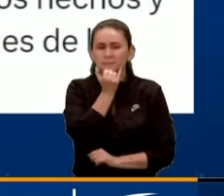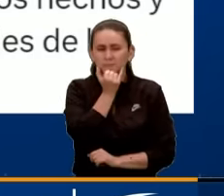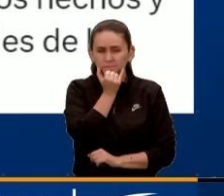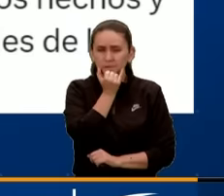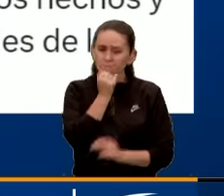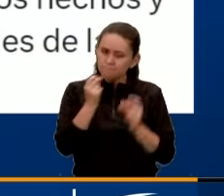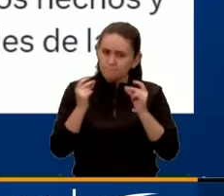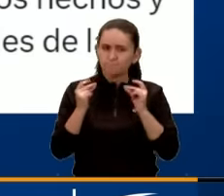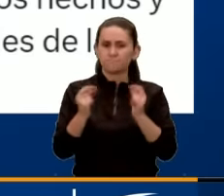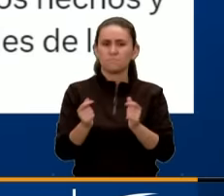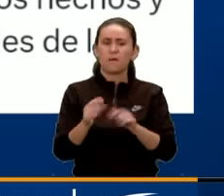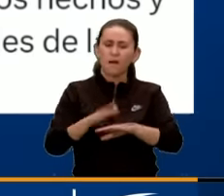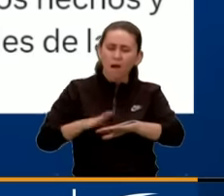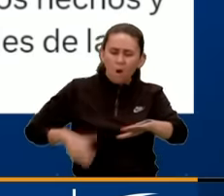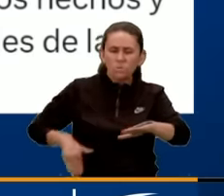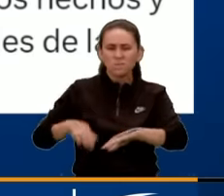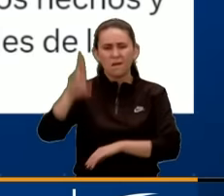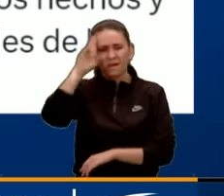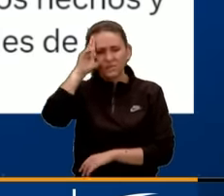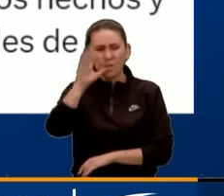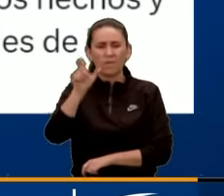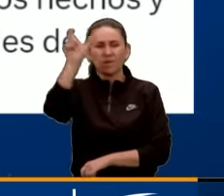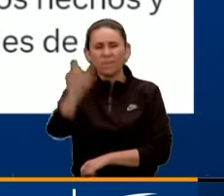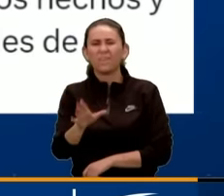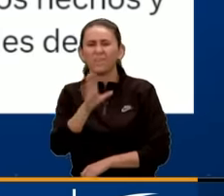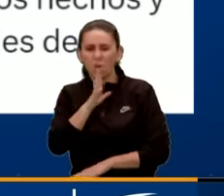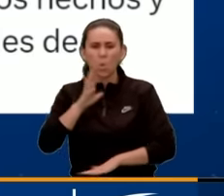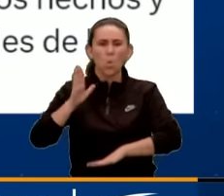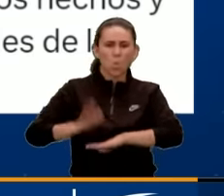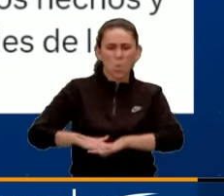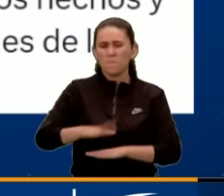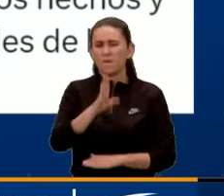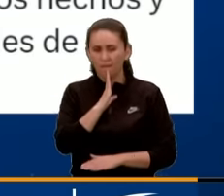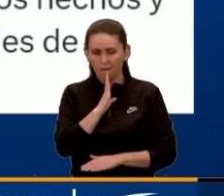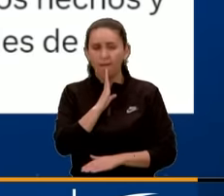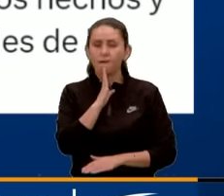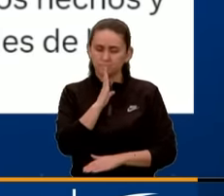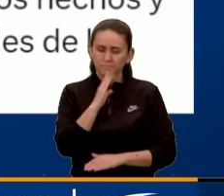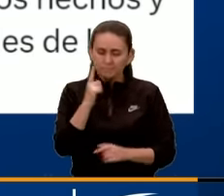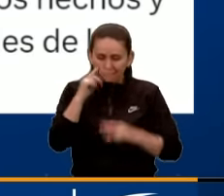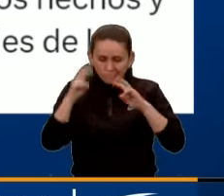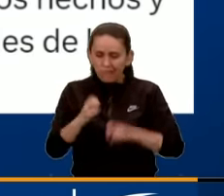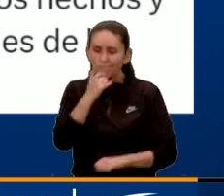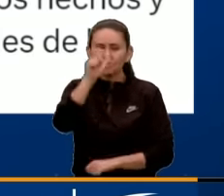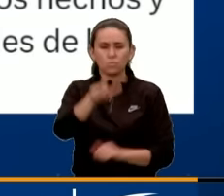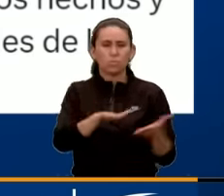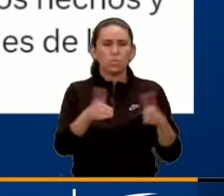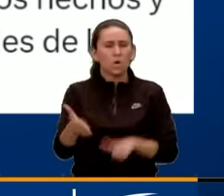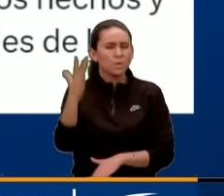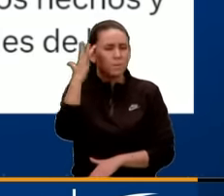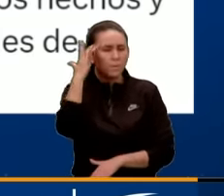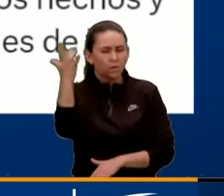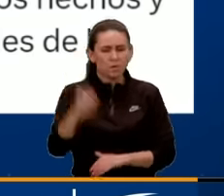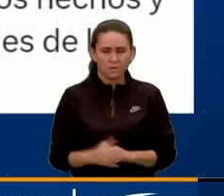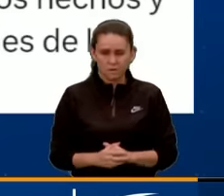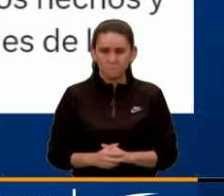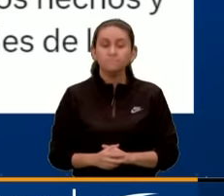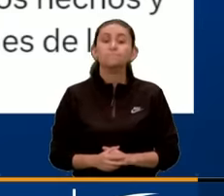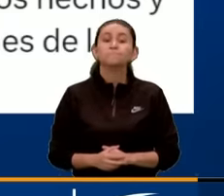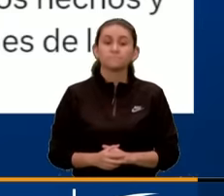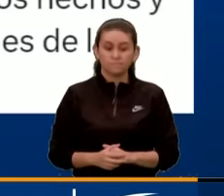brevedad las causas y los responsables de la muerte de Dylan Santiago Castro. Eso es lo que esperan